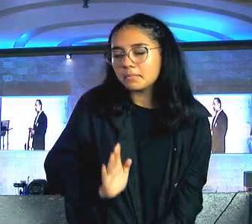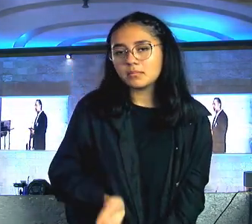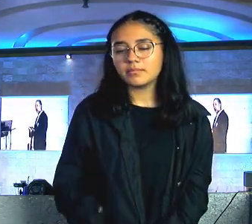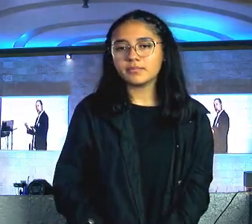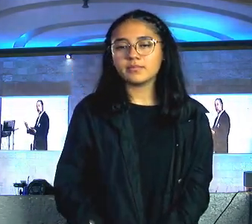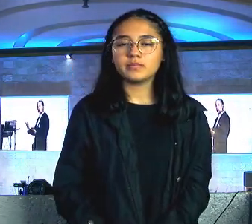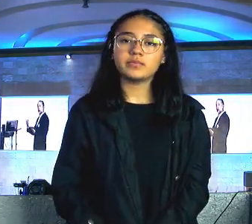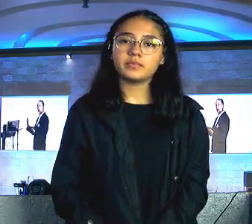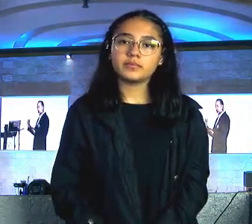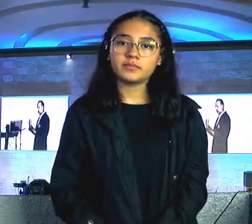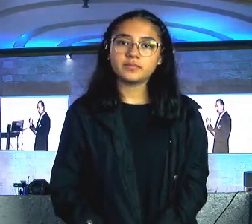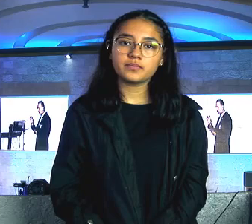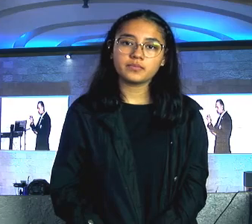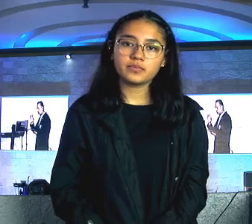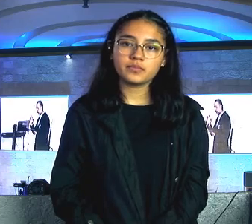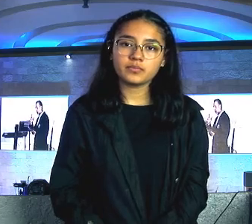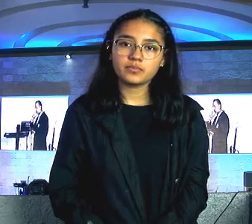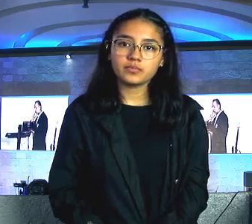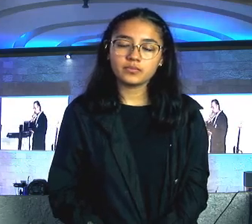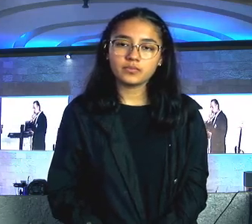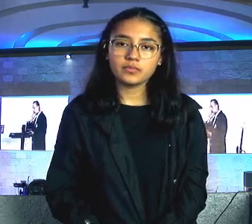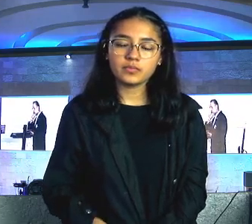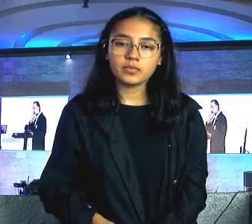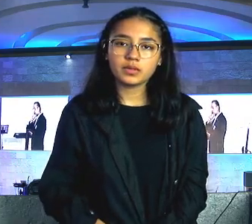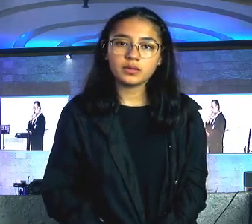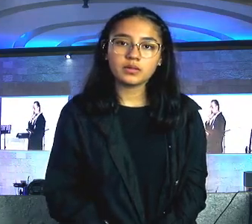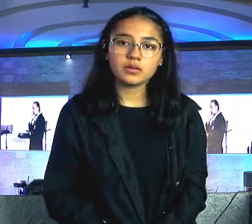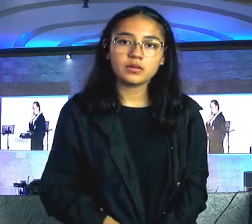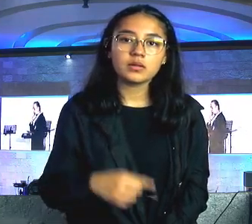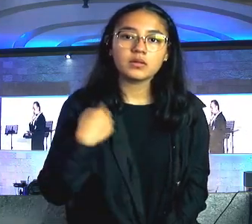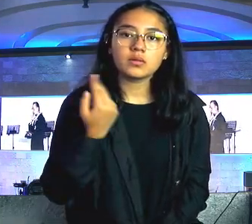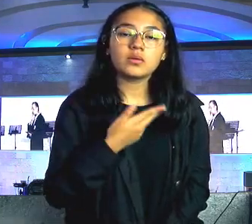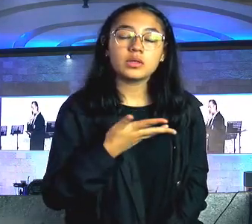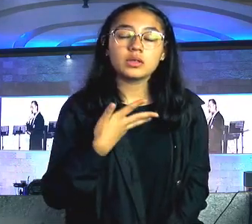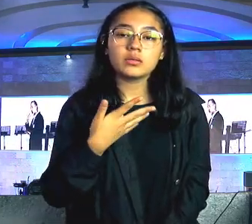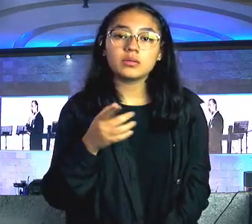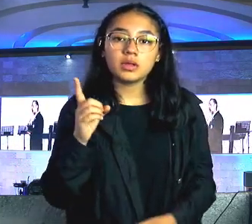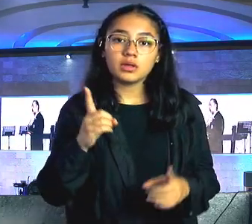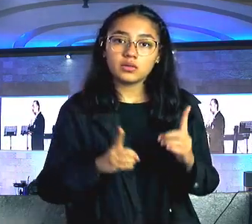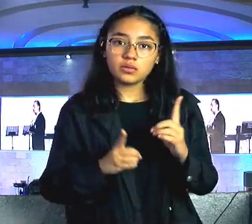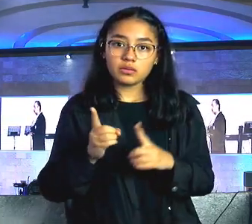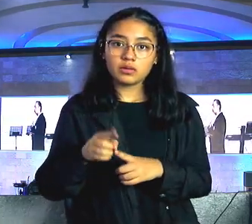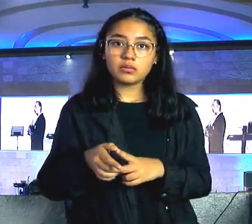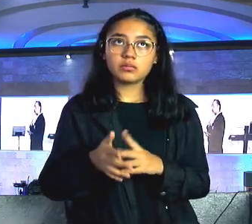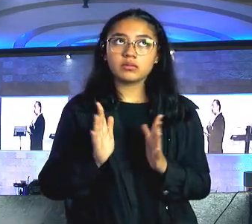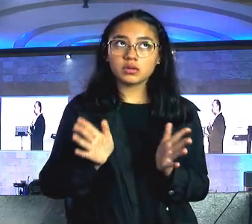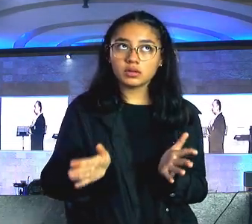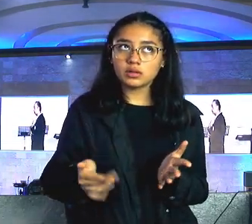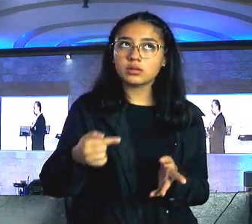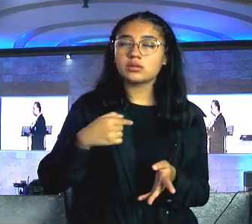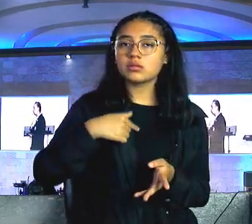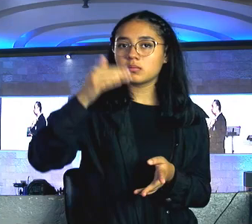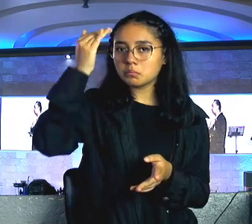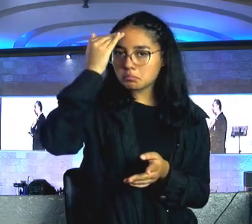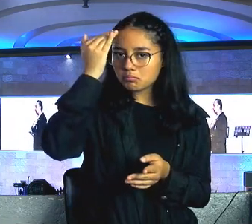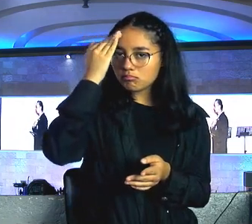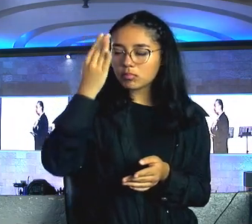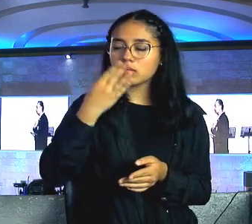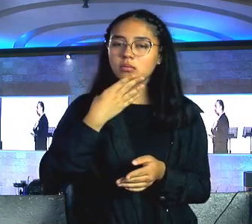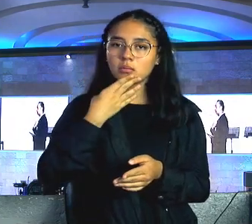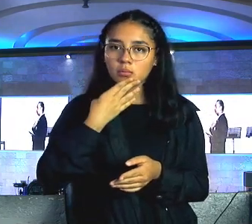Y qué bueno que no levantaste la mano, porque a lo mejor tenemos la duda. Ok, yo puedo pensar que soy buena